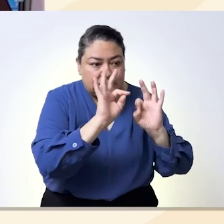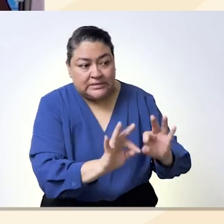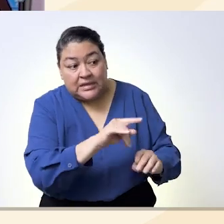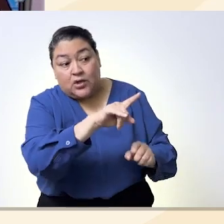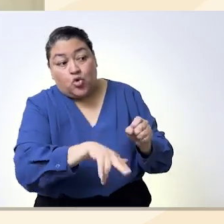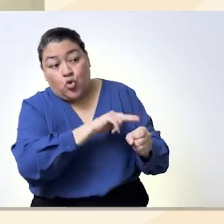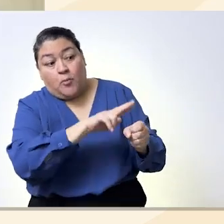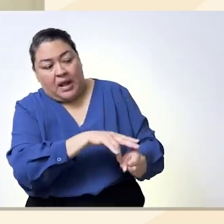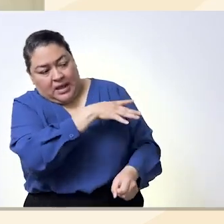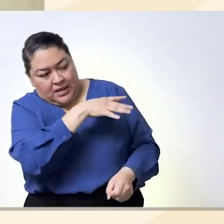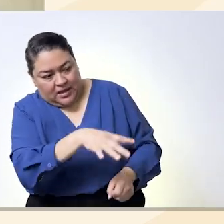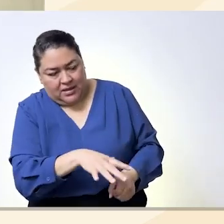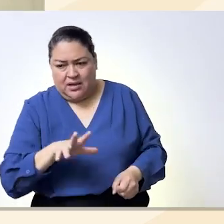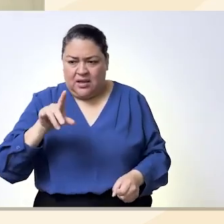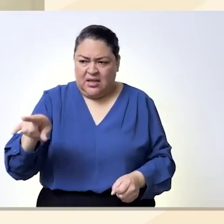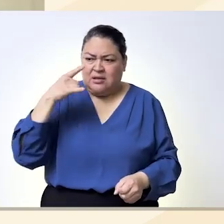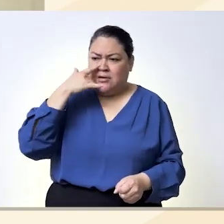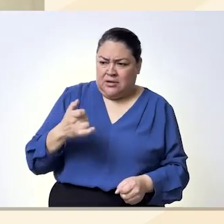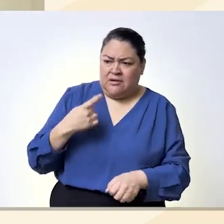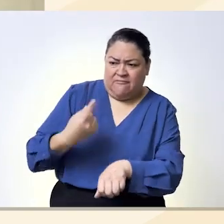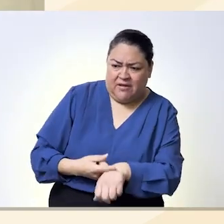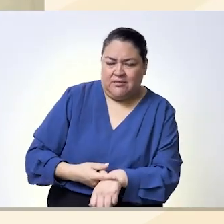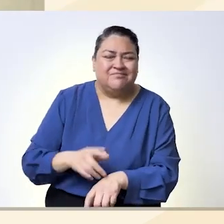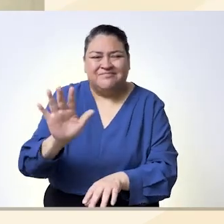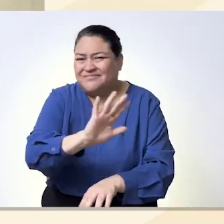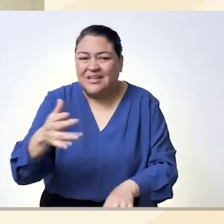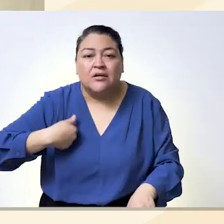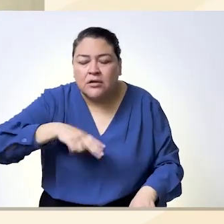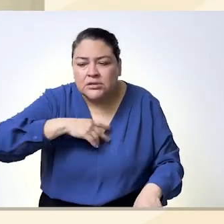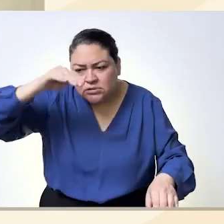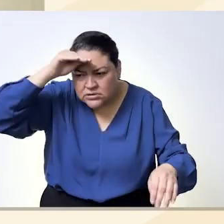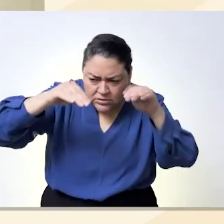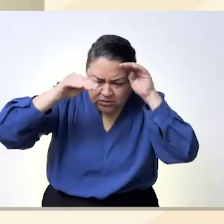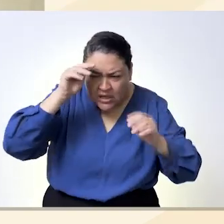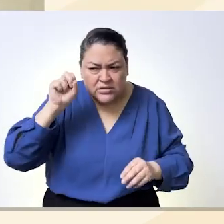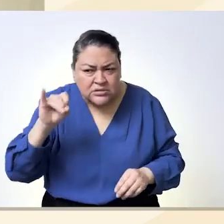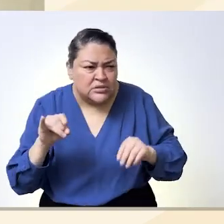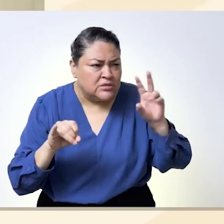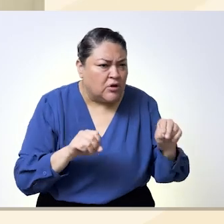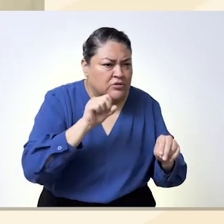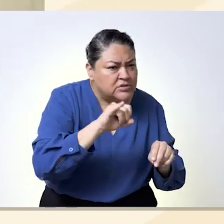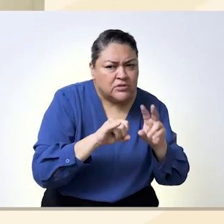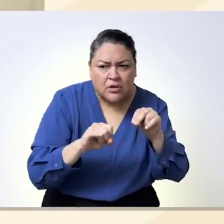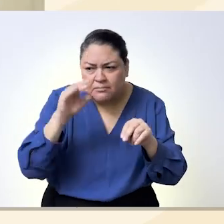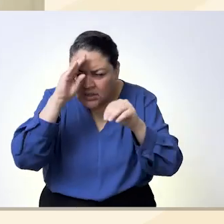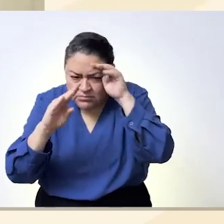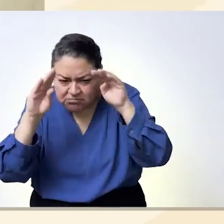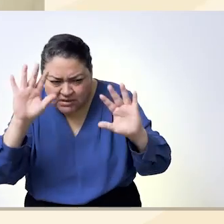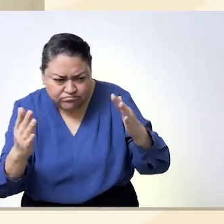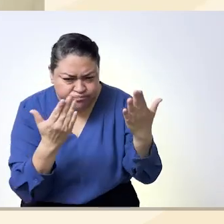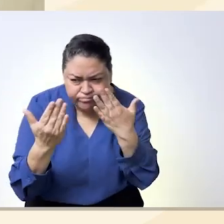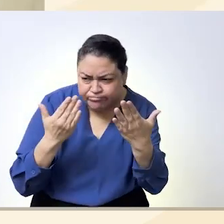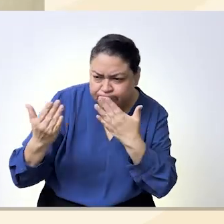lo enfermo, lo sano, o sea, como que siempre en los espacios de formación que yo hago, lo primero que hacemos es eso, o sea, ¿qué es la